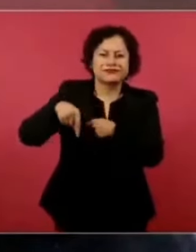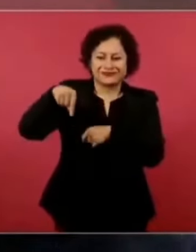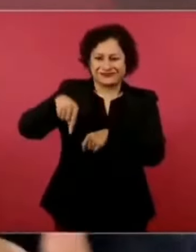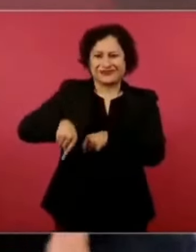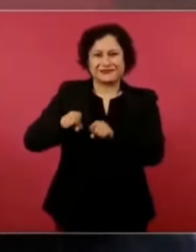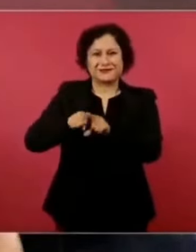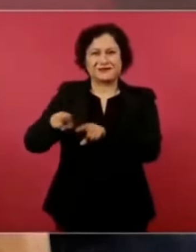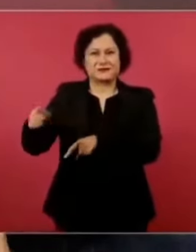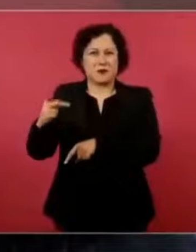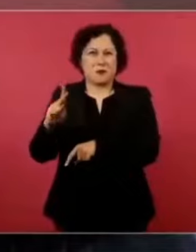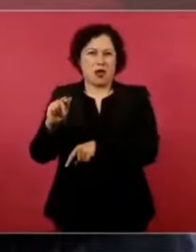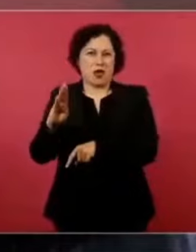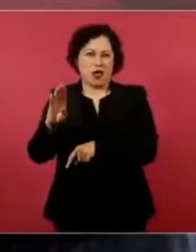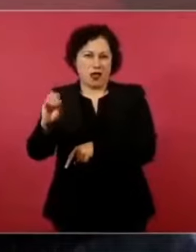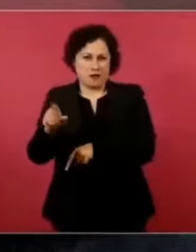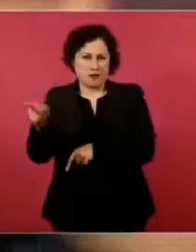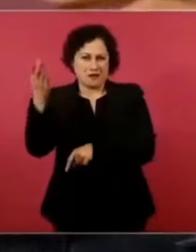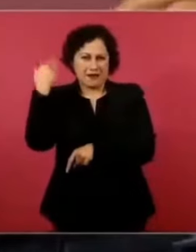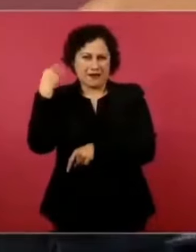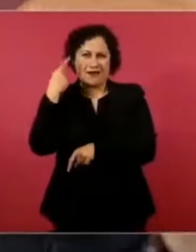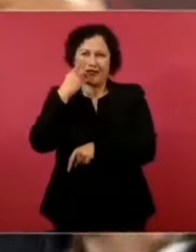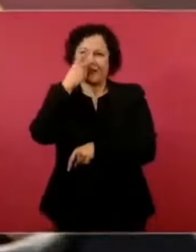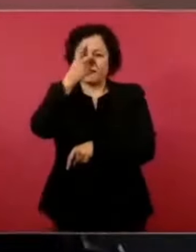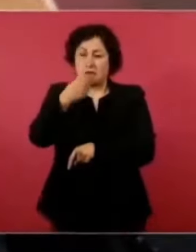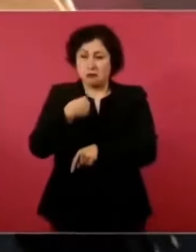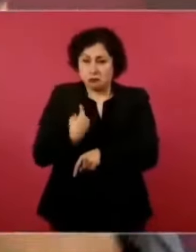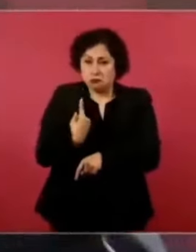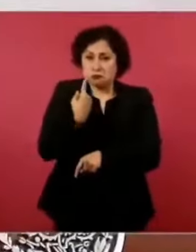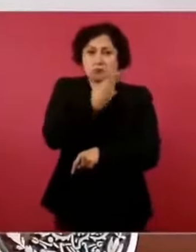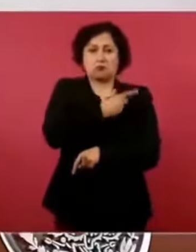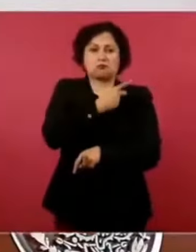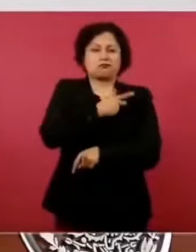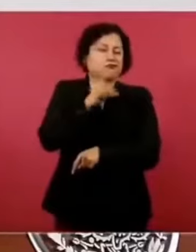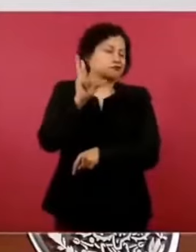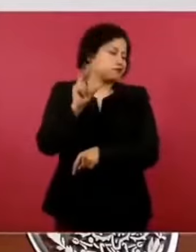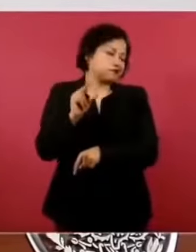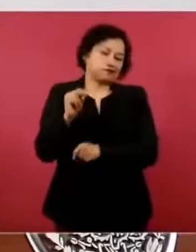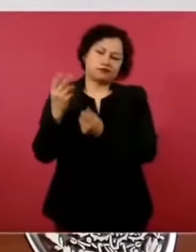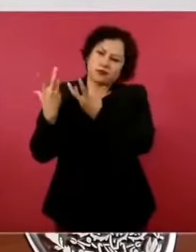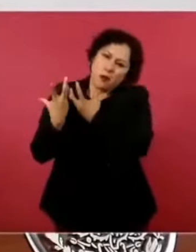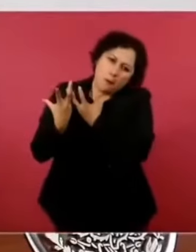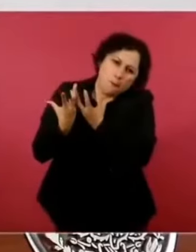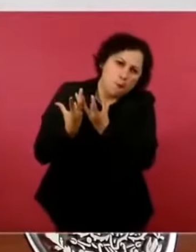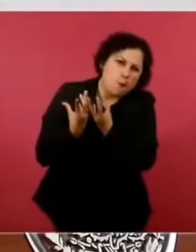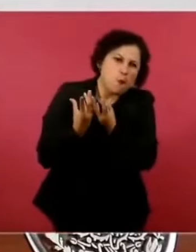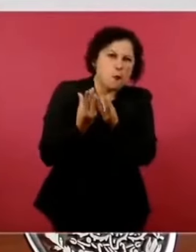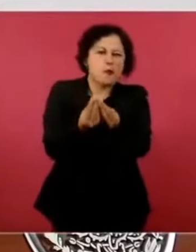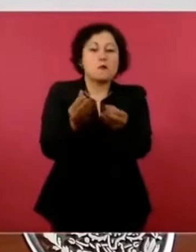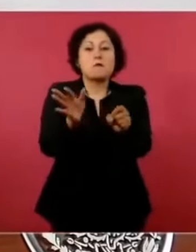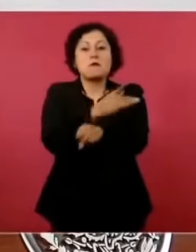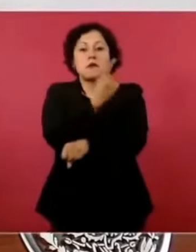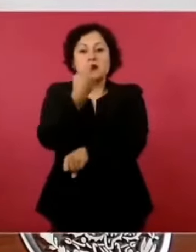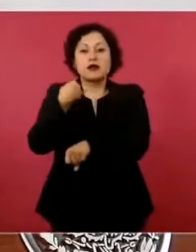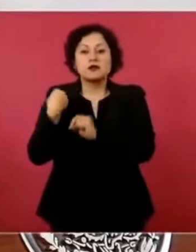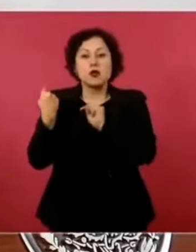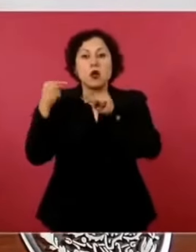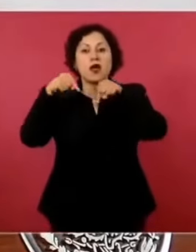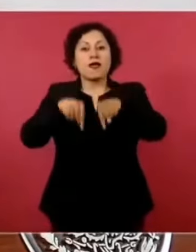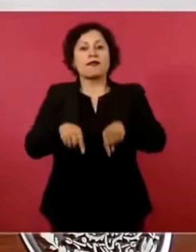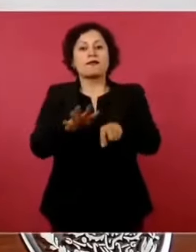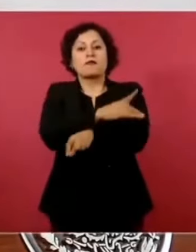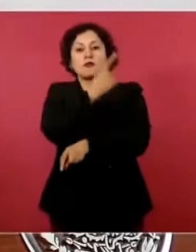junto con mucha gente, porque este es el resultado de la lucha de millones de